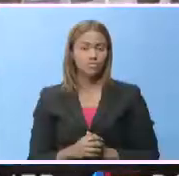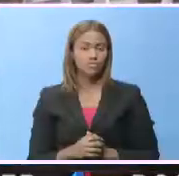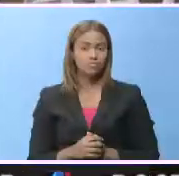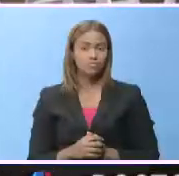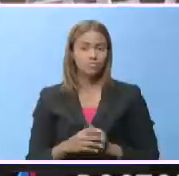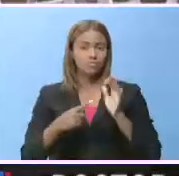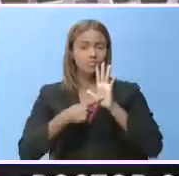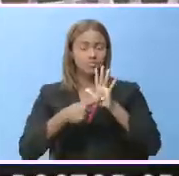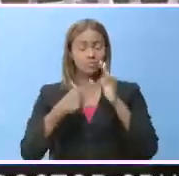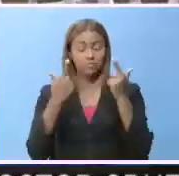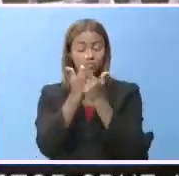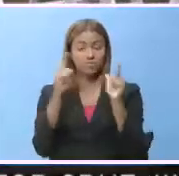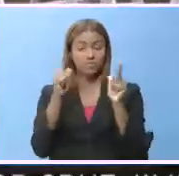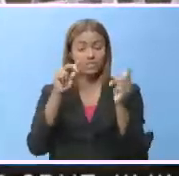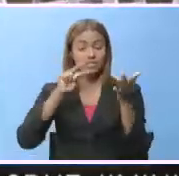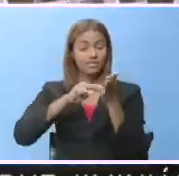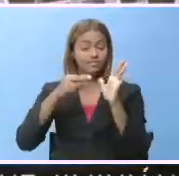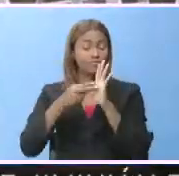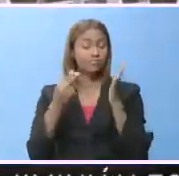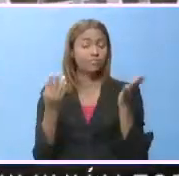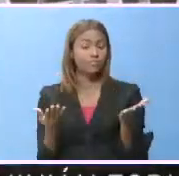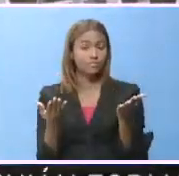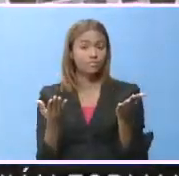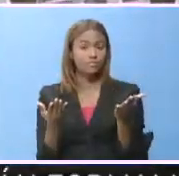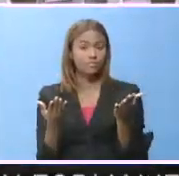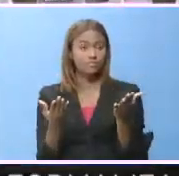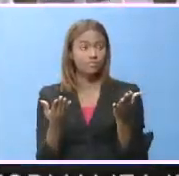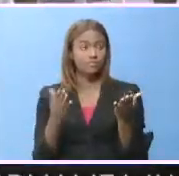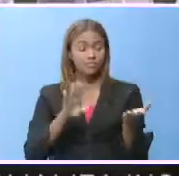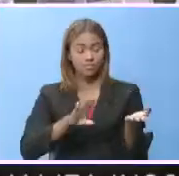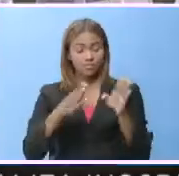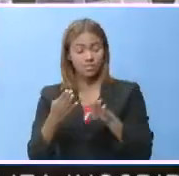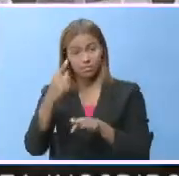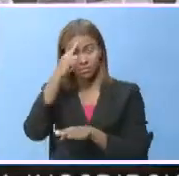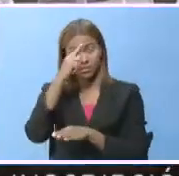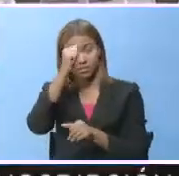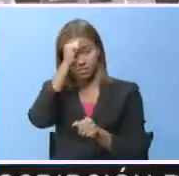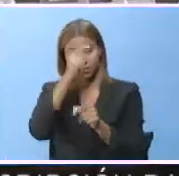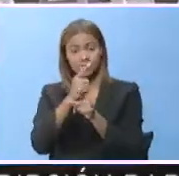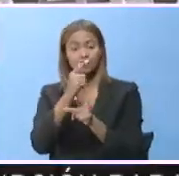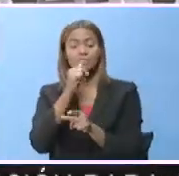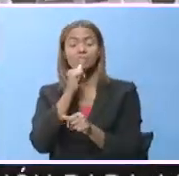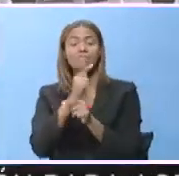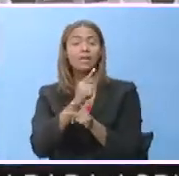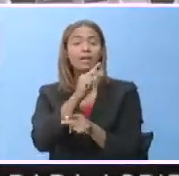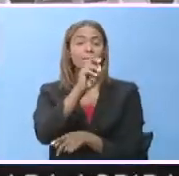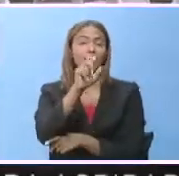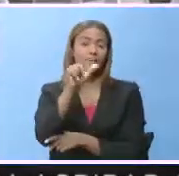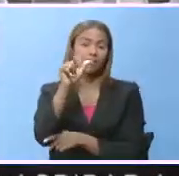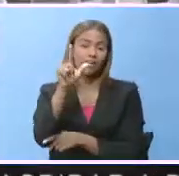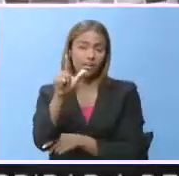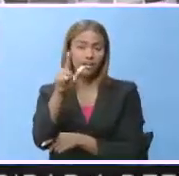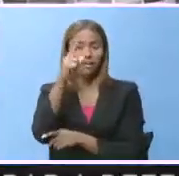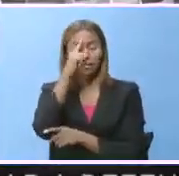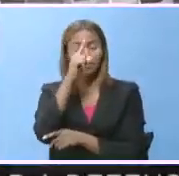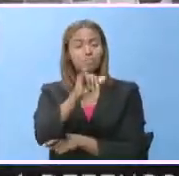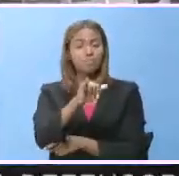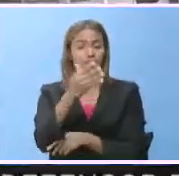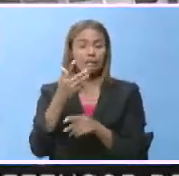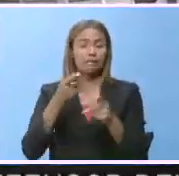Representa la libertad que significa el fallecimiento de las Mirabales, de las Mirabal por la